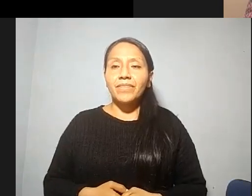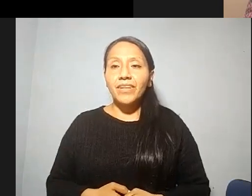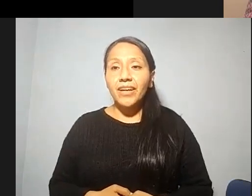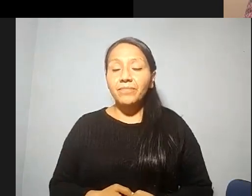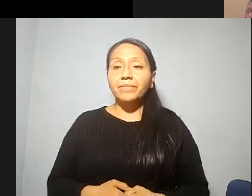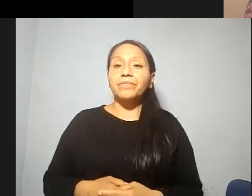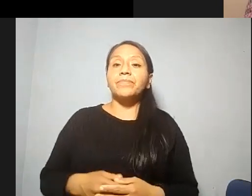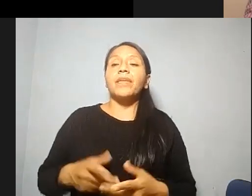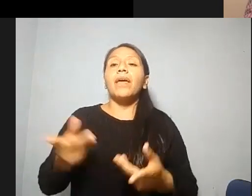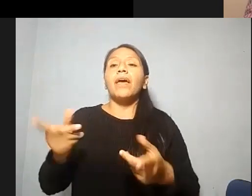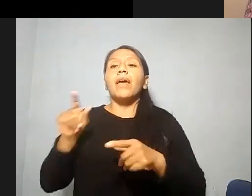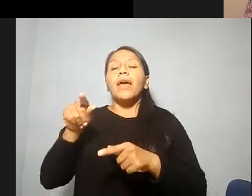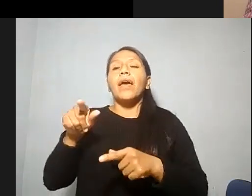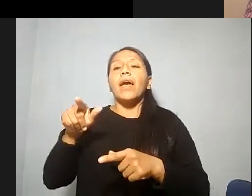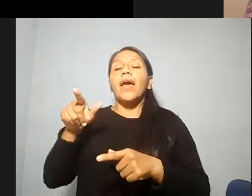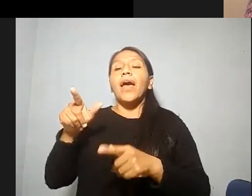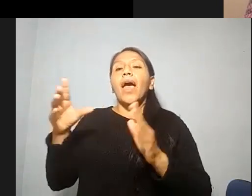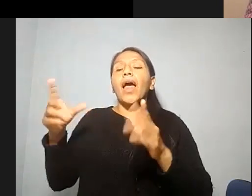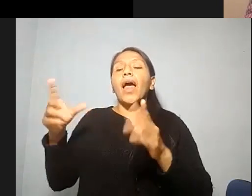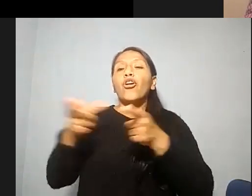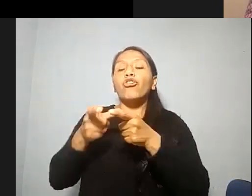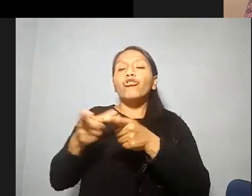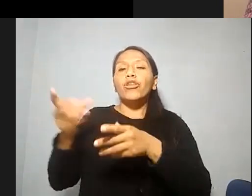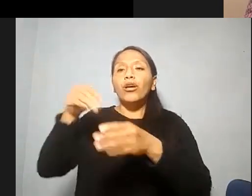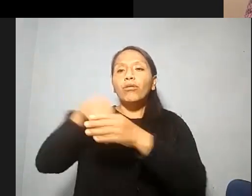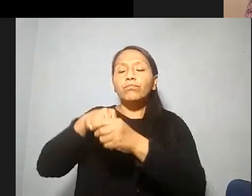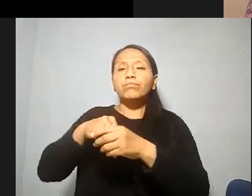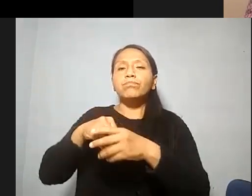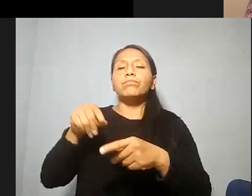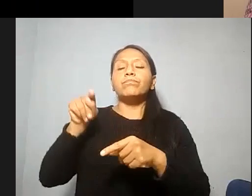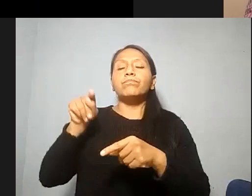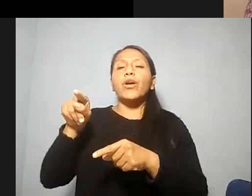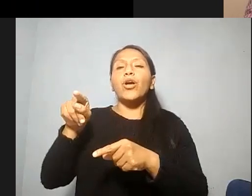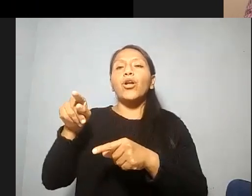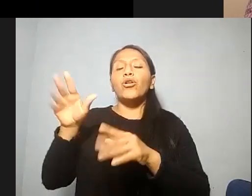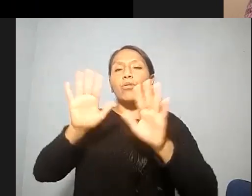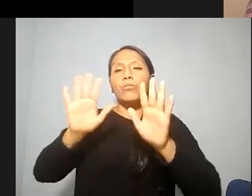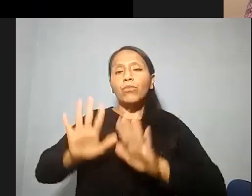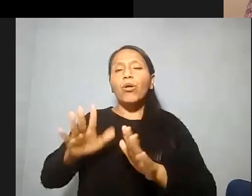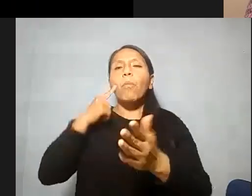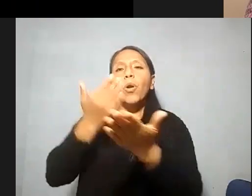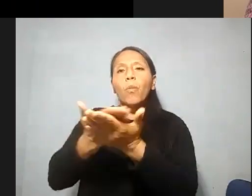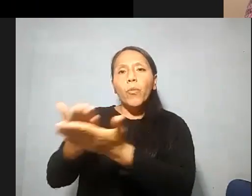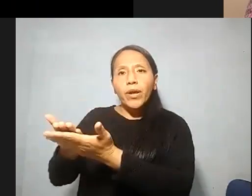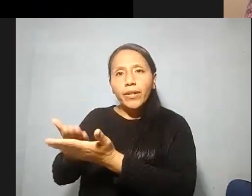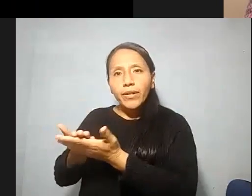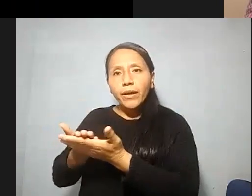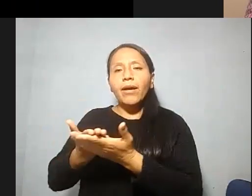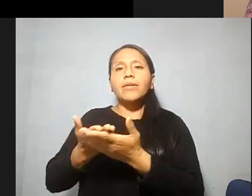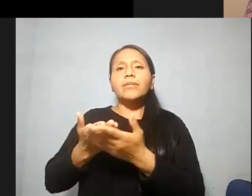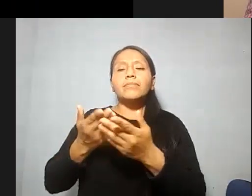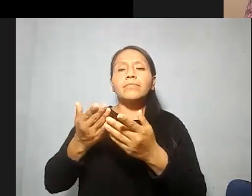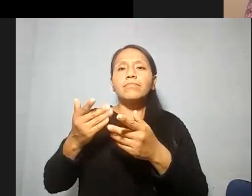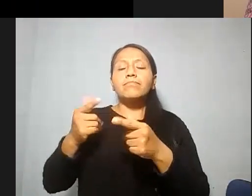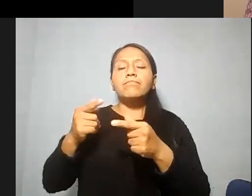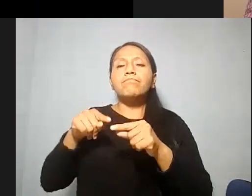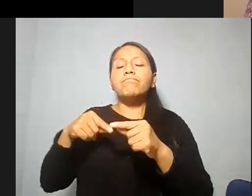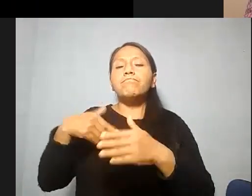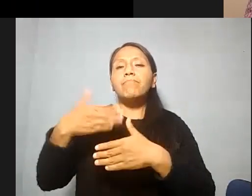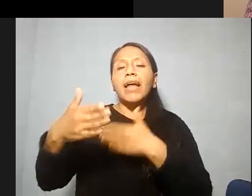Consejo Nacional de Paz y Convivencia. Nosotros hemos hecho allí una serie de propuestas partiendo desde nuestra Agenda Nacional de